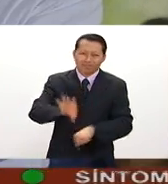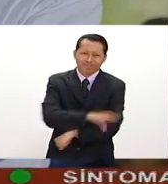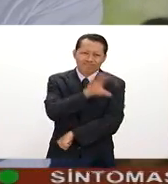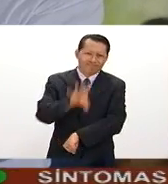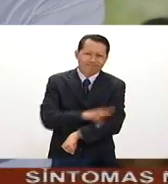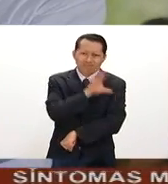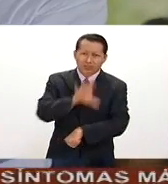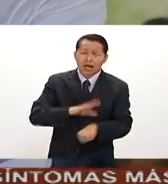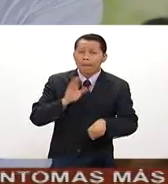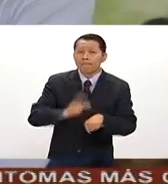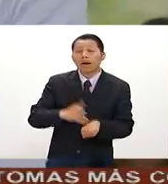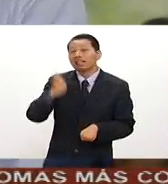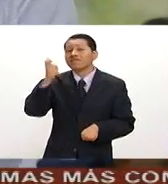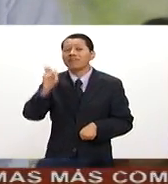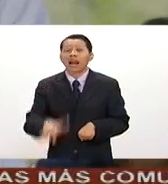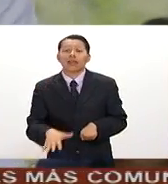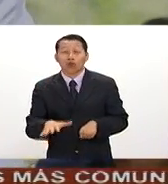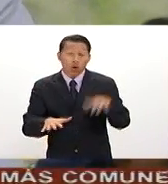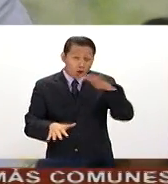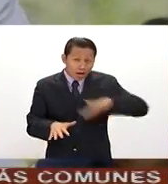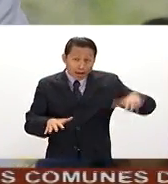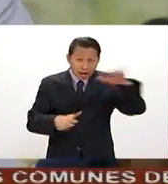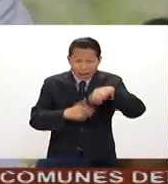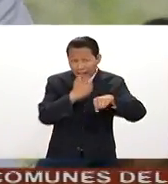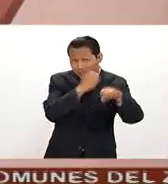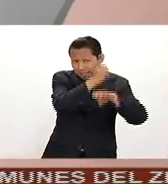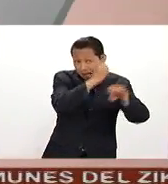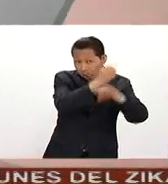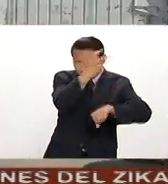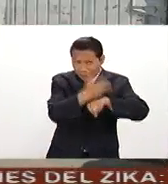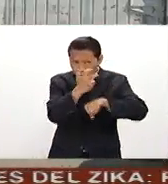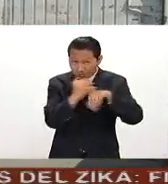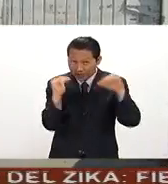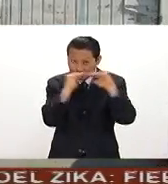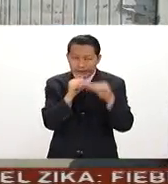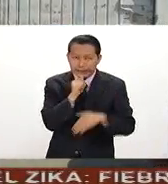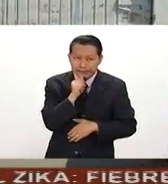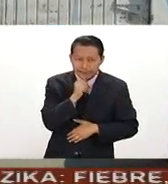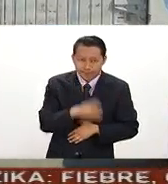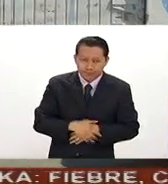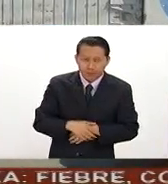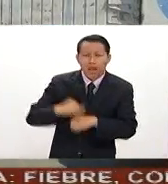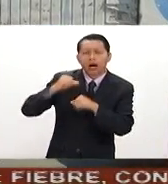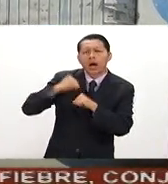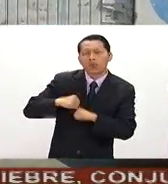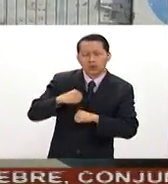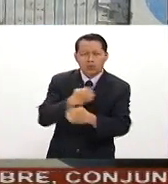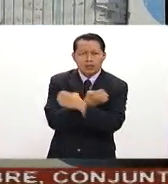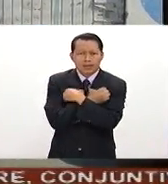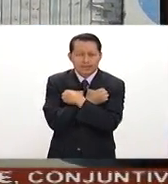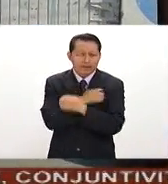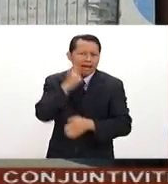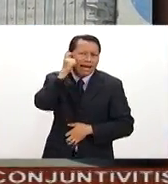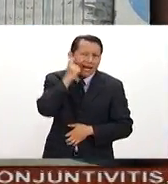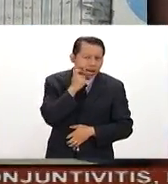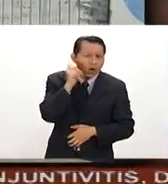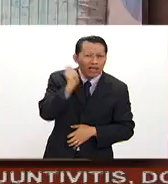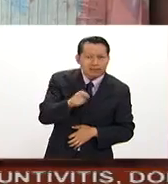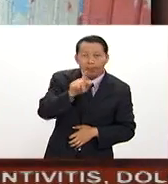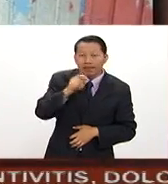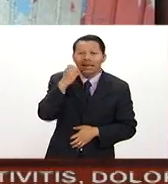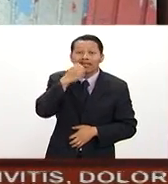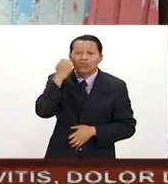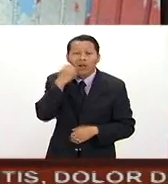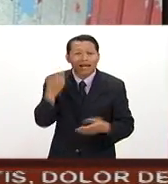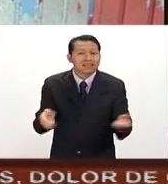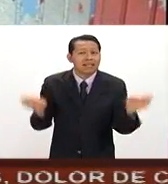es más barata, no que todos los estados de la Unión Americana. Autoridades educativas de Guerrero reconocen que 20 escuelas